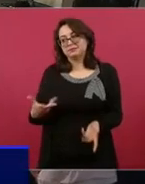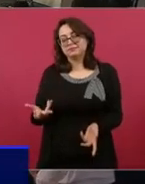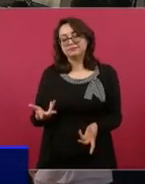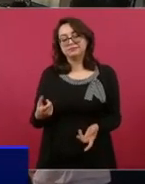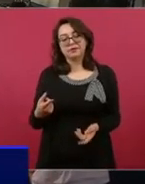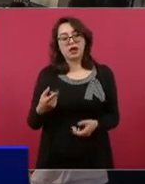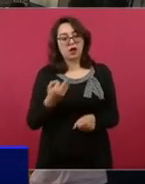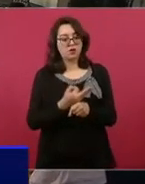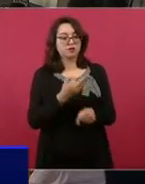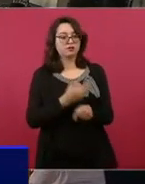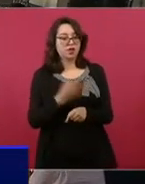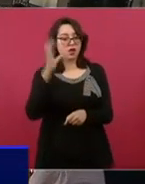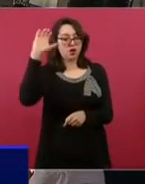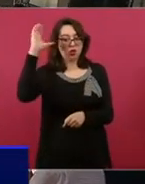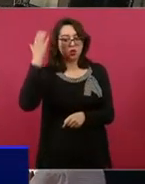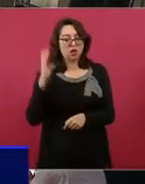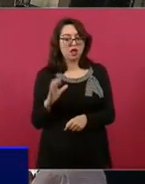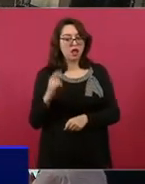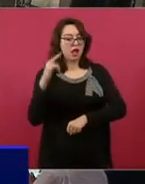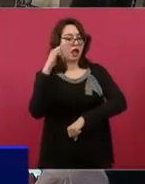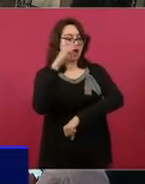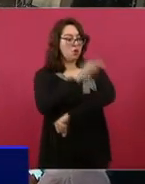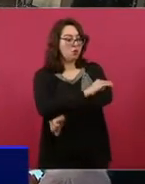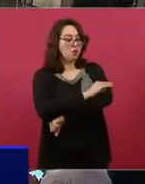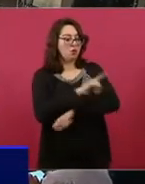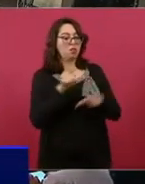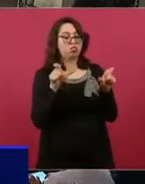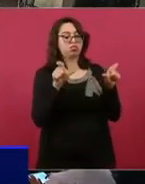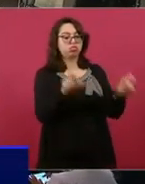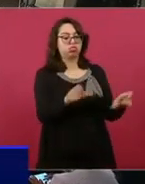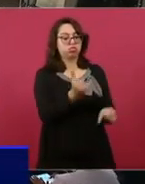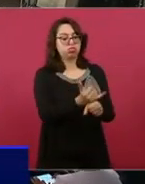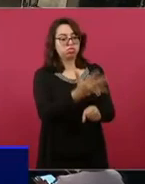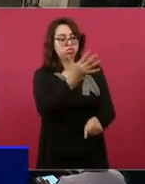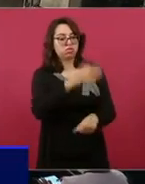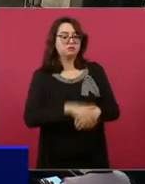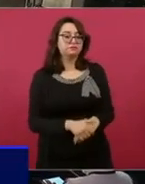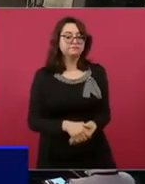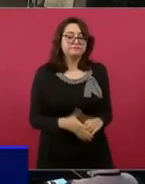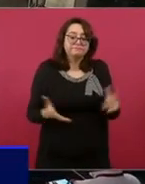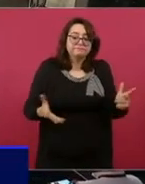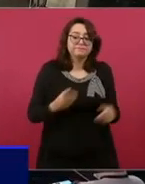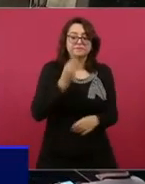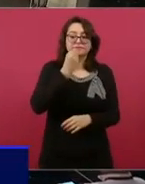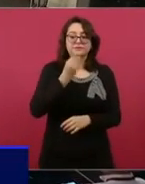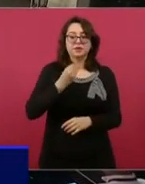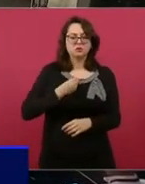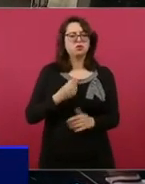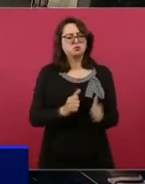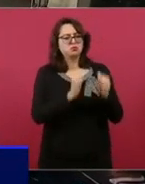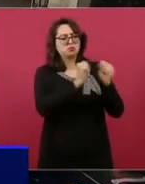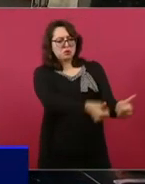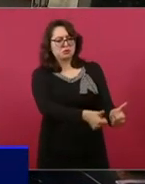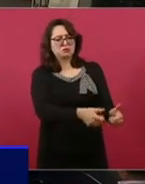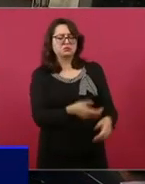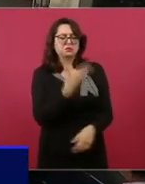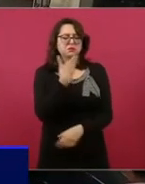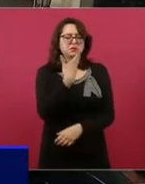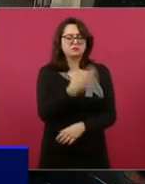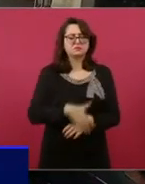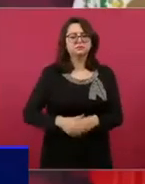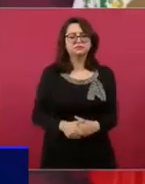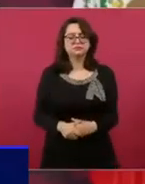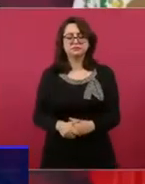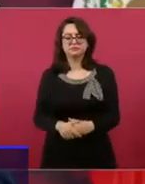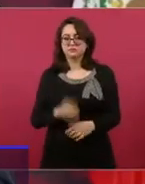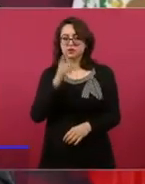invalidar Plan B electoral convierte la suprema corte de justicia de la nación en el supremo poder conservador el presidente Andrés Manuel López Obrador